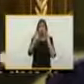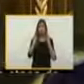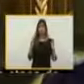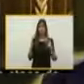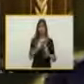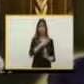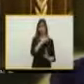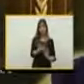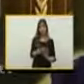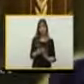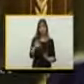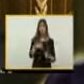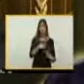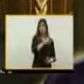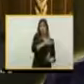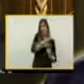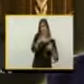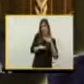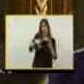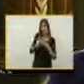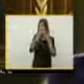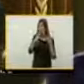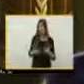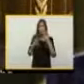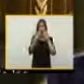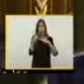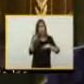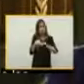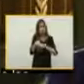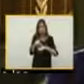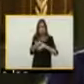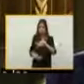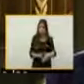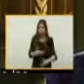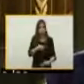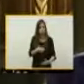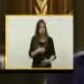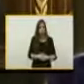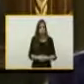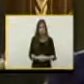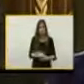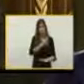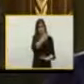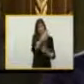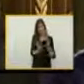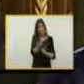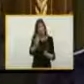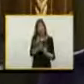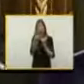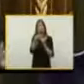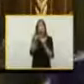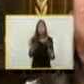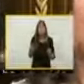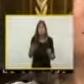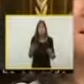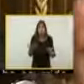a Alemanha, cito a Unión Europea, cito a Gran Banca, e cito sempre, que o cito sempre, a Embaixada dos Estados